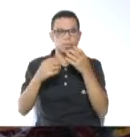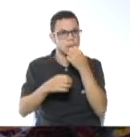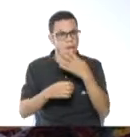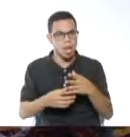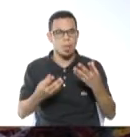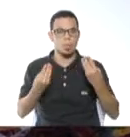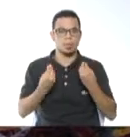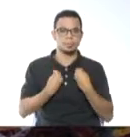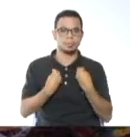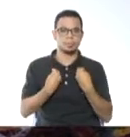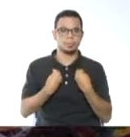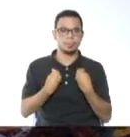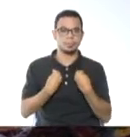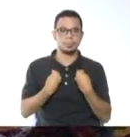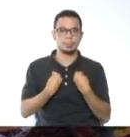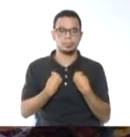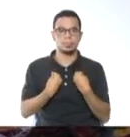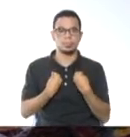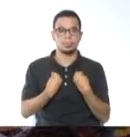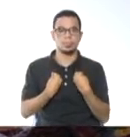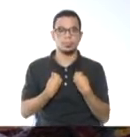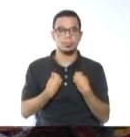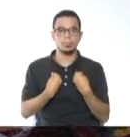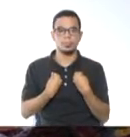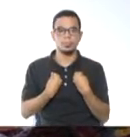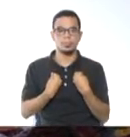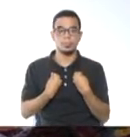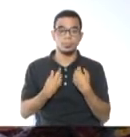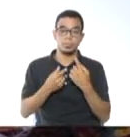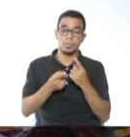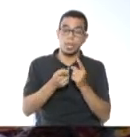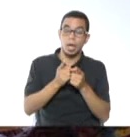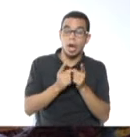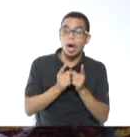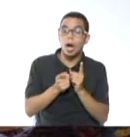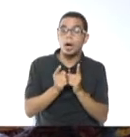y lo escuchamos claramente en algunas